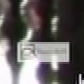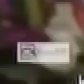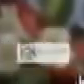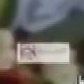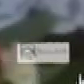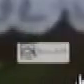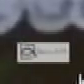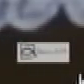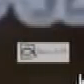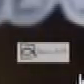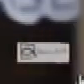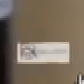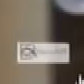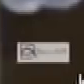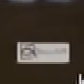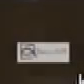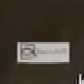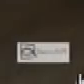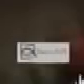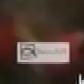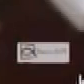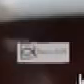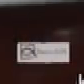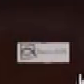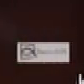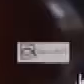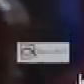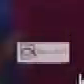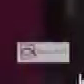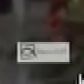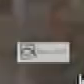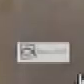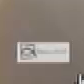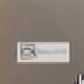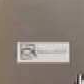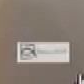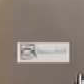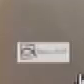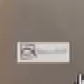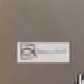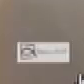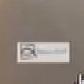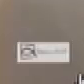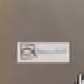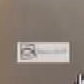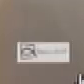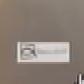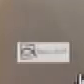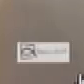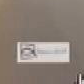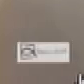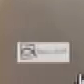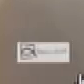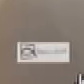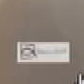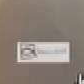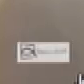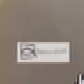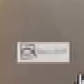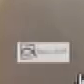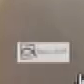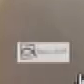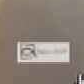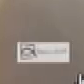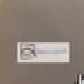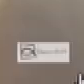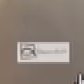primer mensaje, Carlos Aguilar hizo un llamado a la reconciliación. La voluntad y la disposición